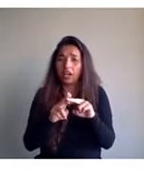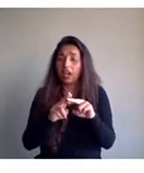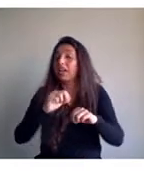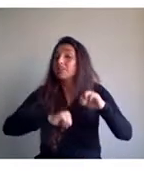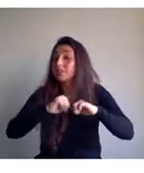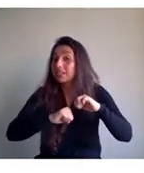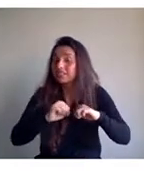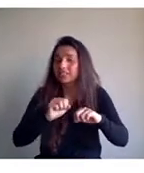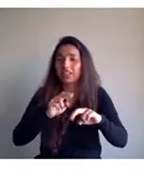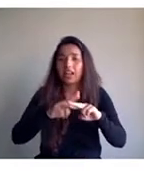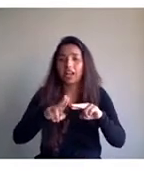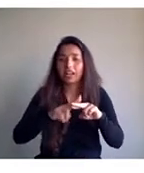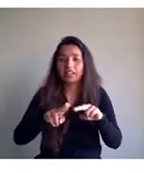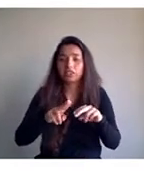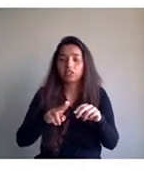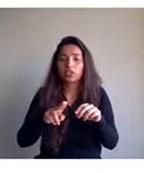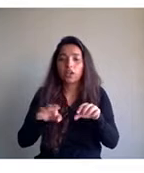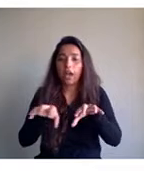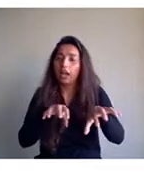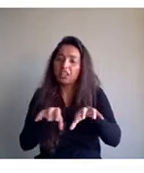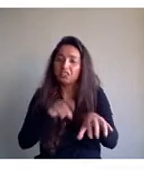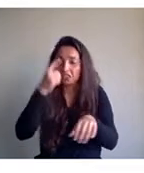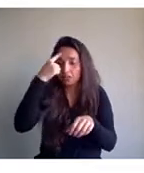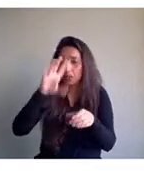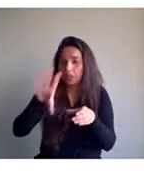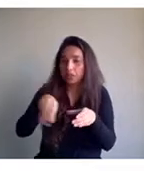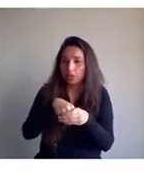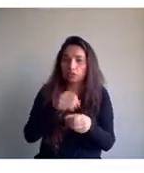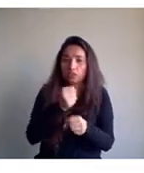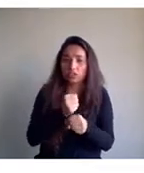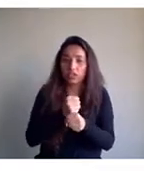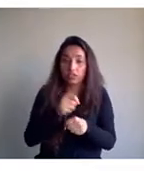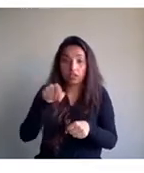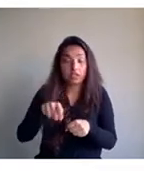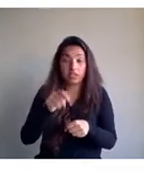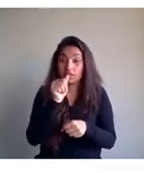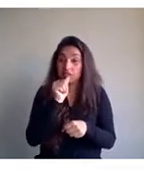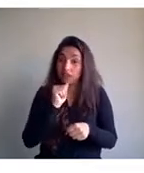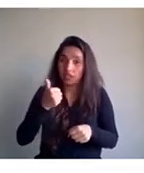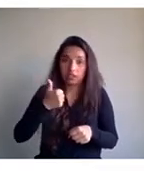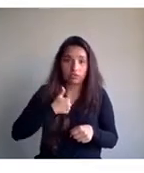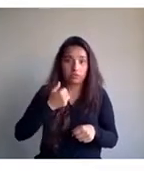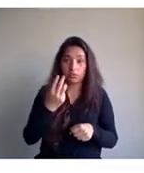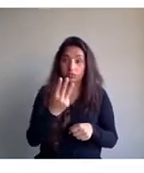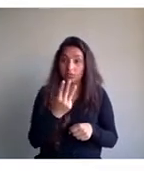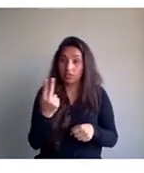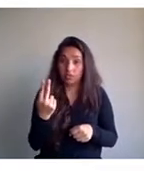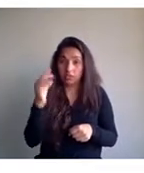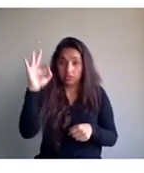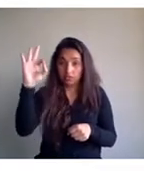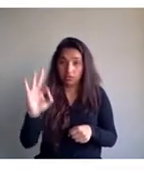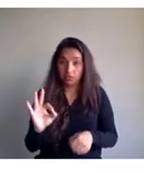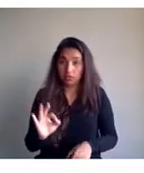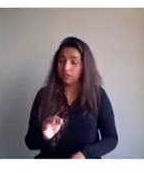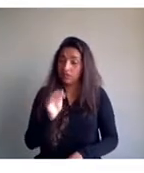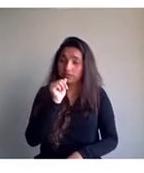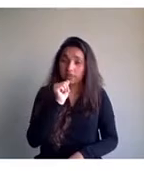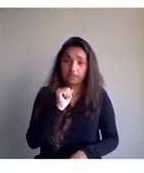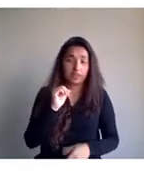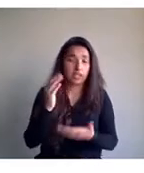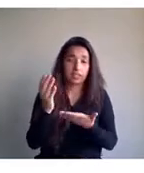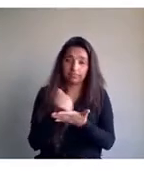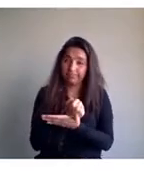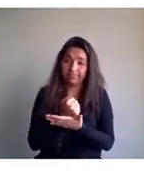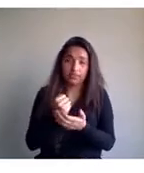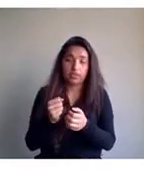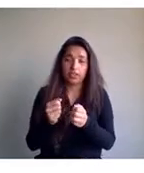personas con discapacidad y hoy se produce un incumplimiento del 32% pesar meta prevista y de esas que